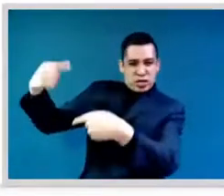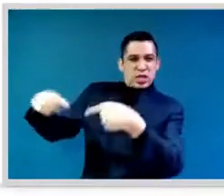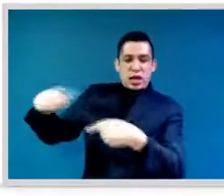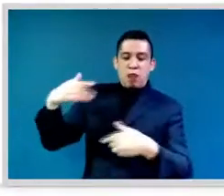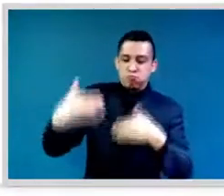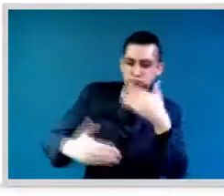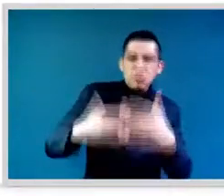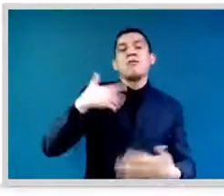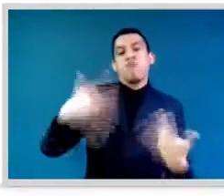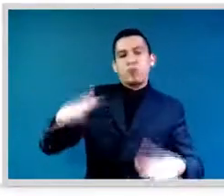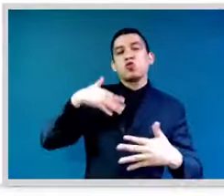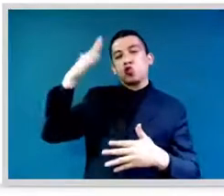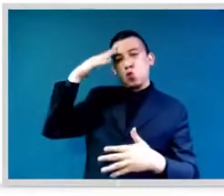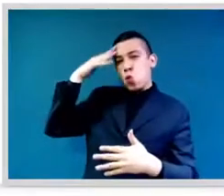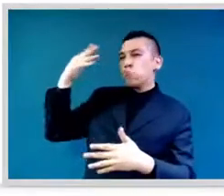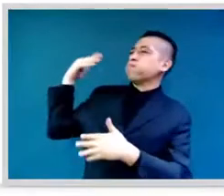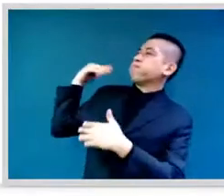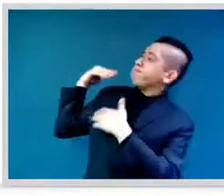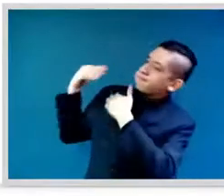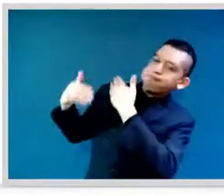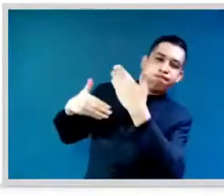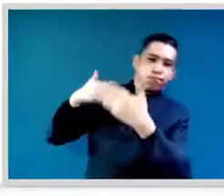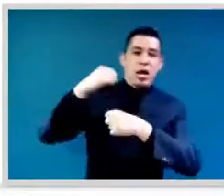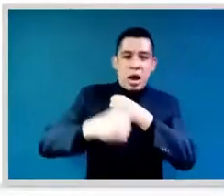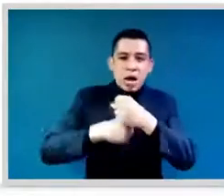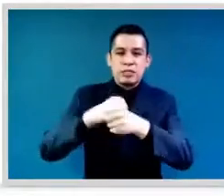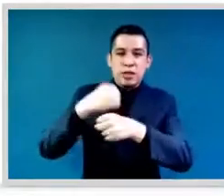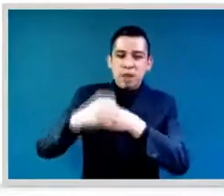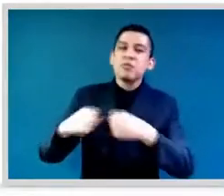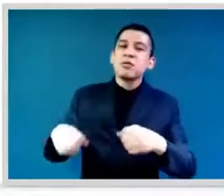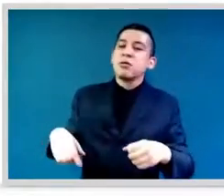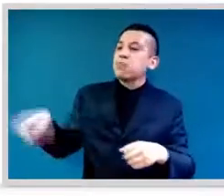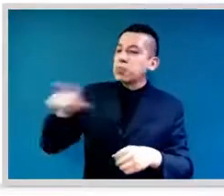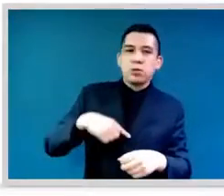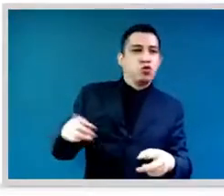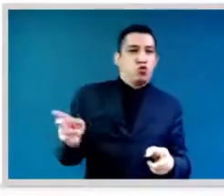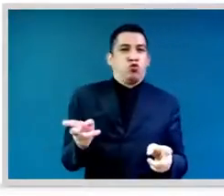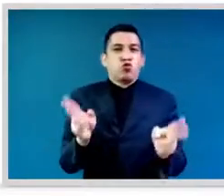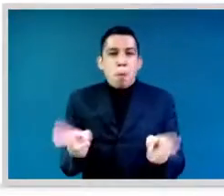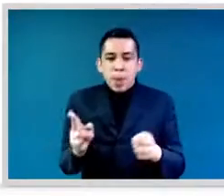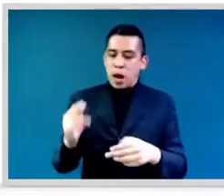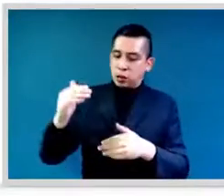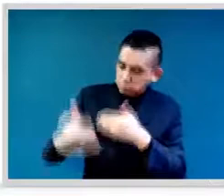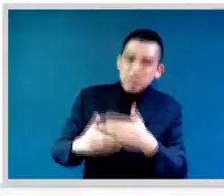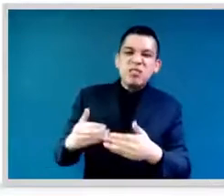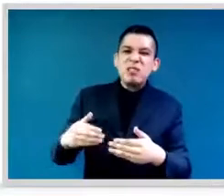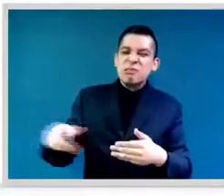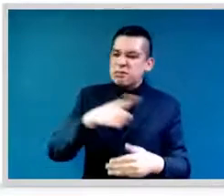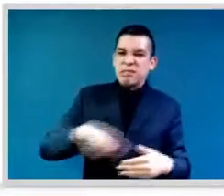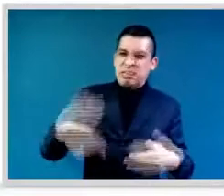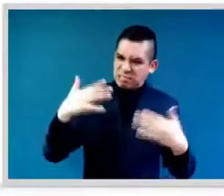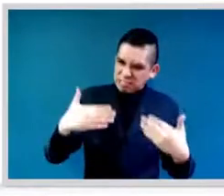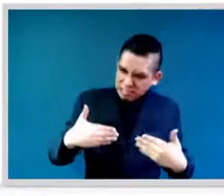donde ese proceso natural nos sigue encontrando, trasladando y compartiendo